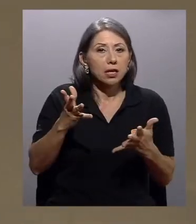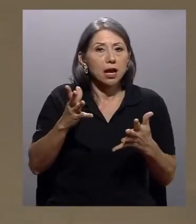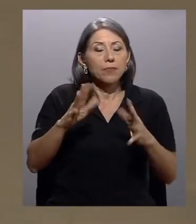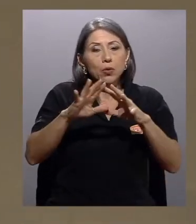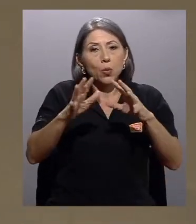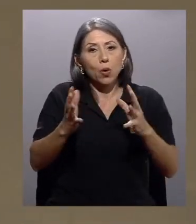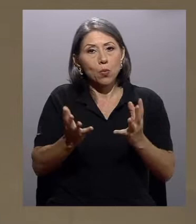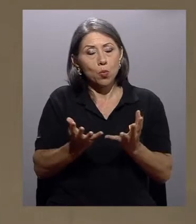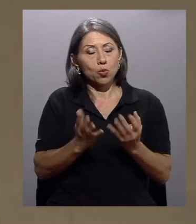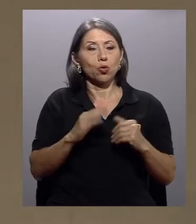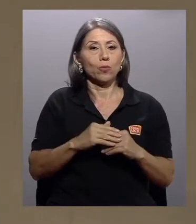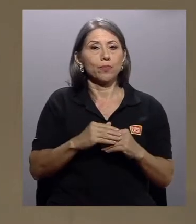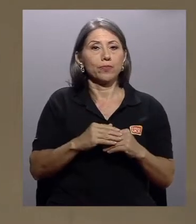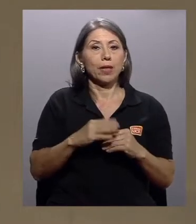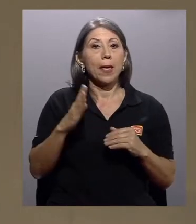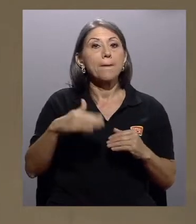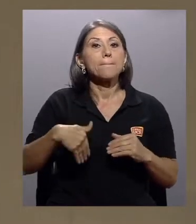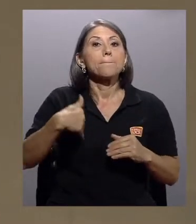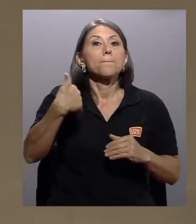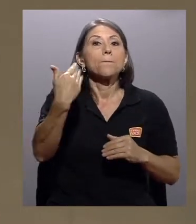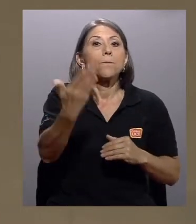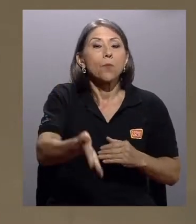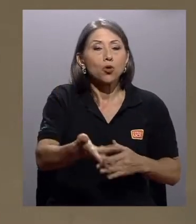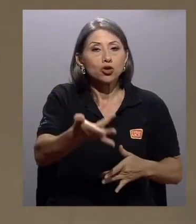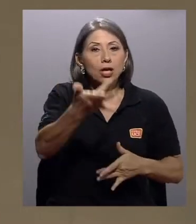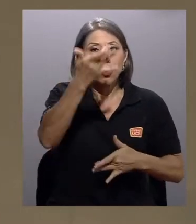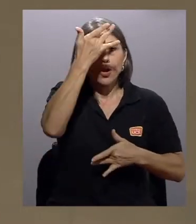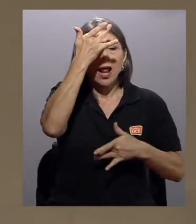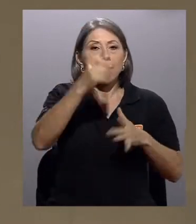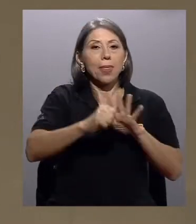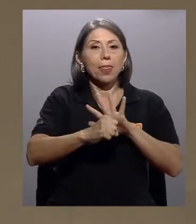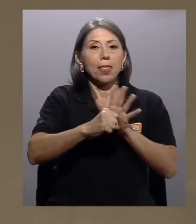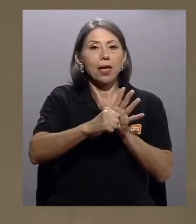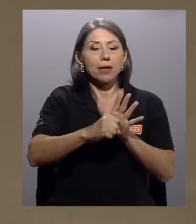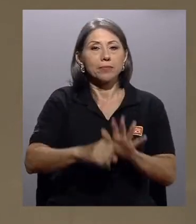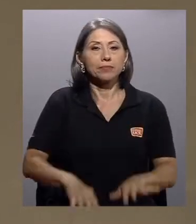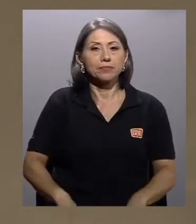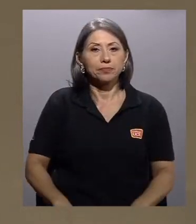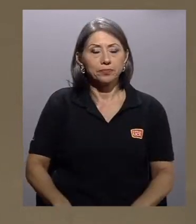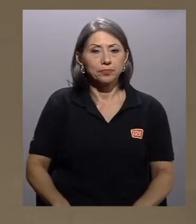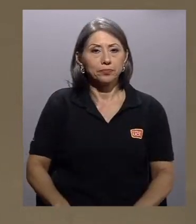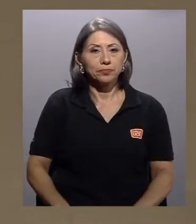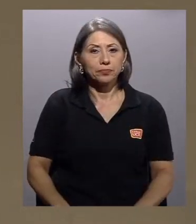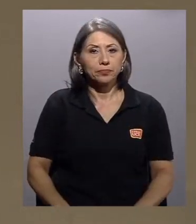mundo, posterior a la pandemia del COVID-19.